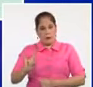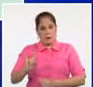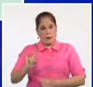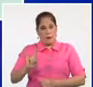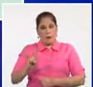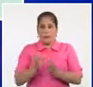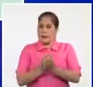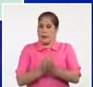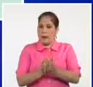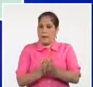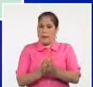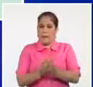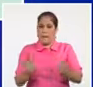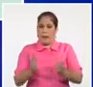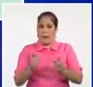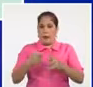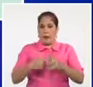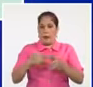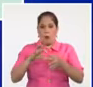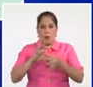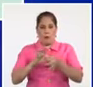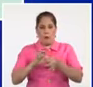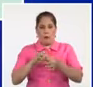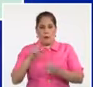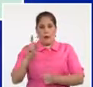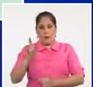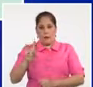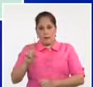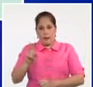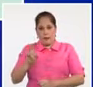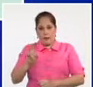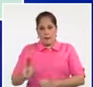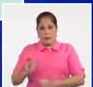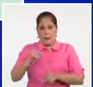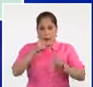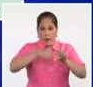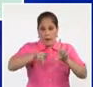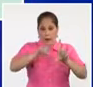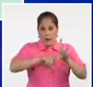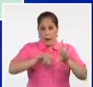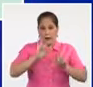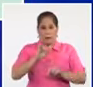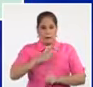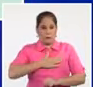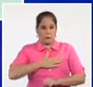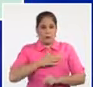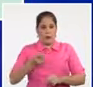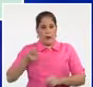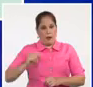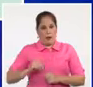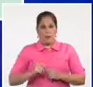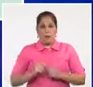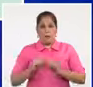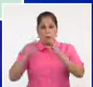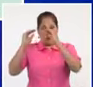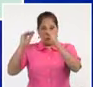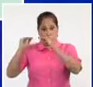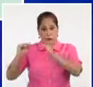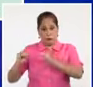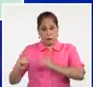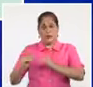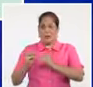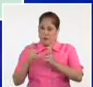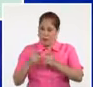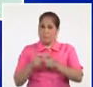Revolución y Guanabacoa 16 y Regla 7 casos autóctonos ayer, como ven, cifras